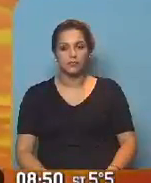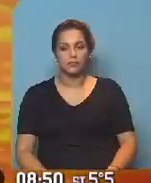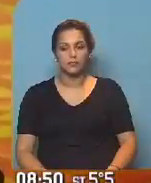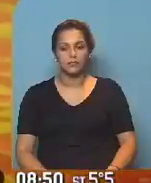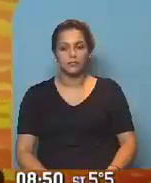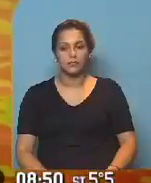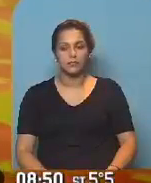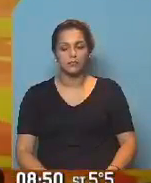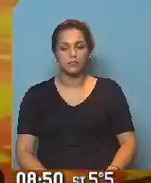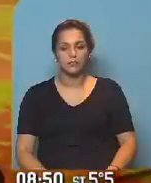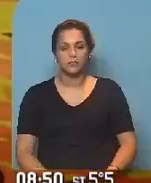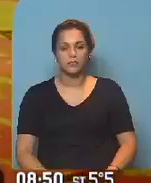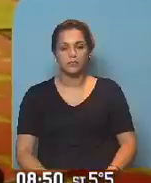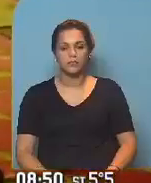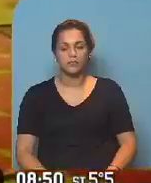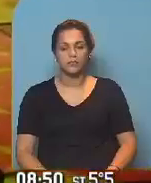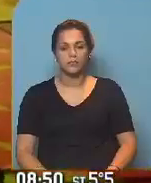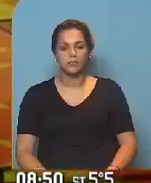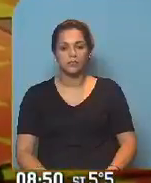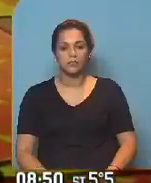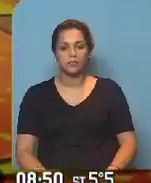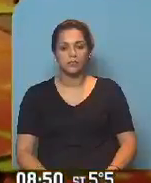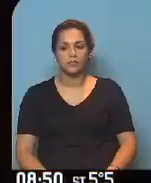barón chico